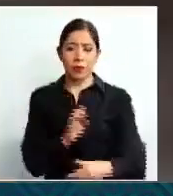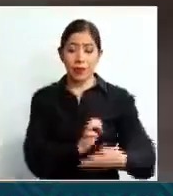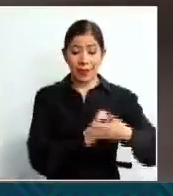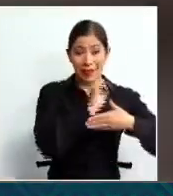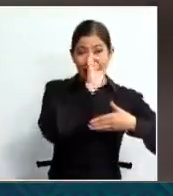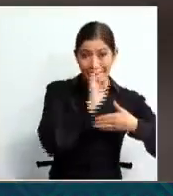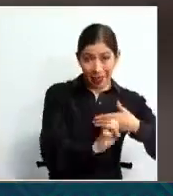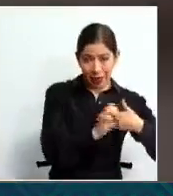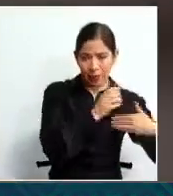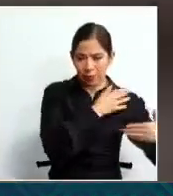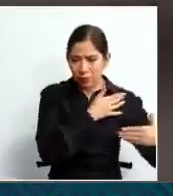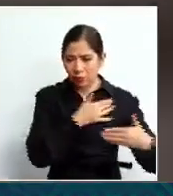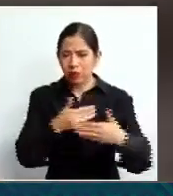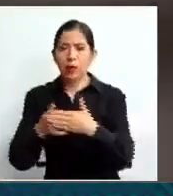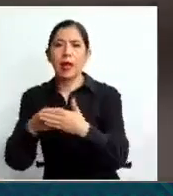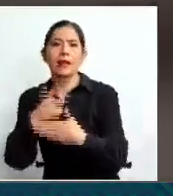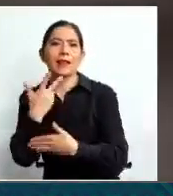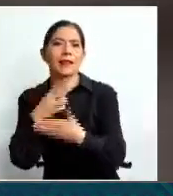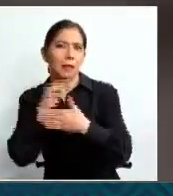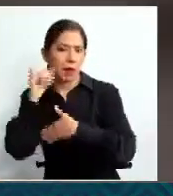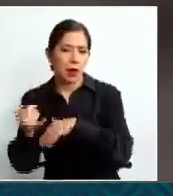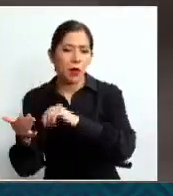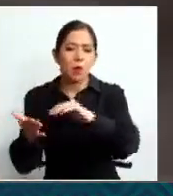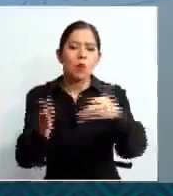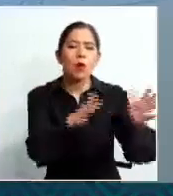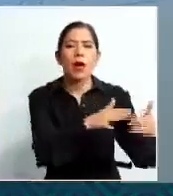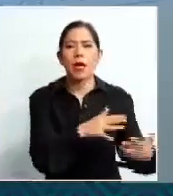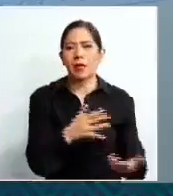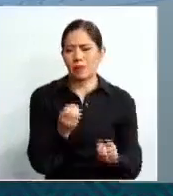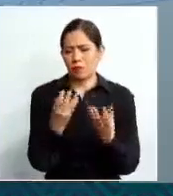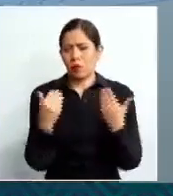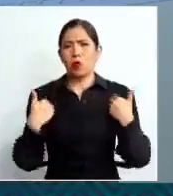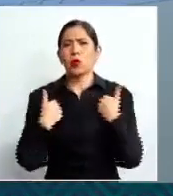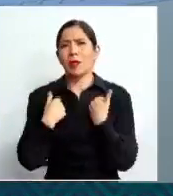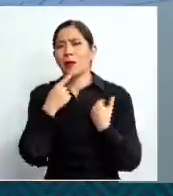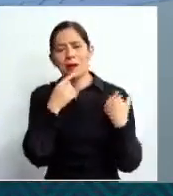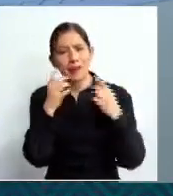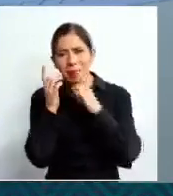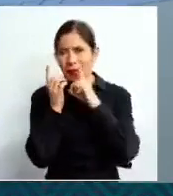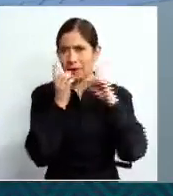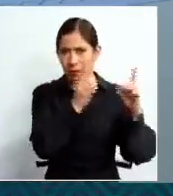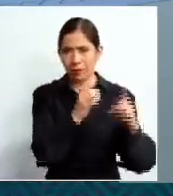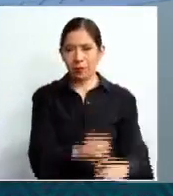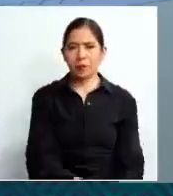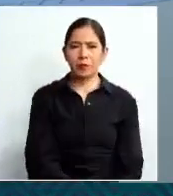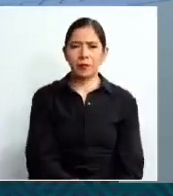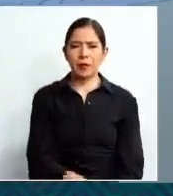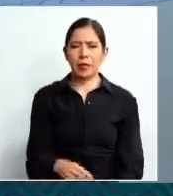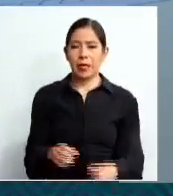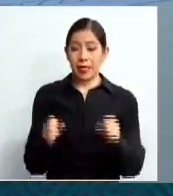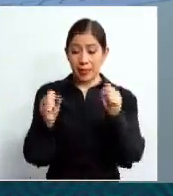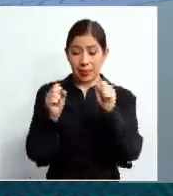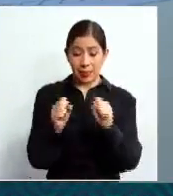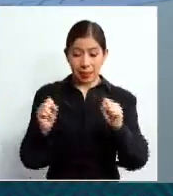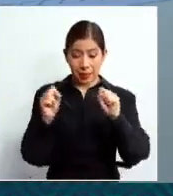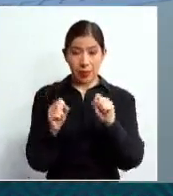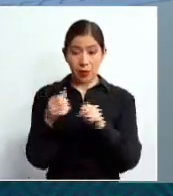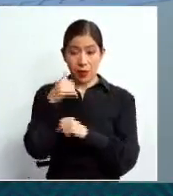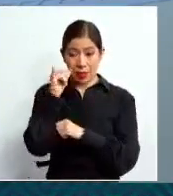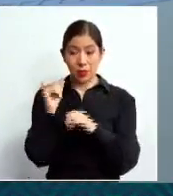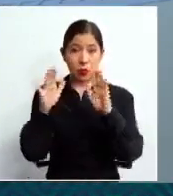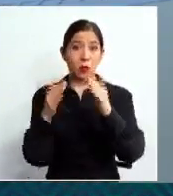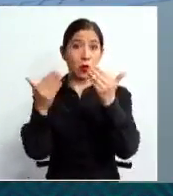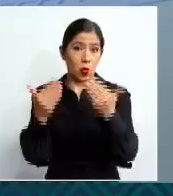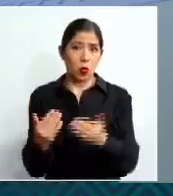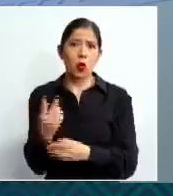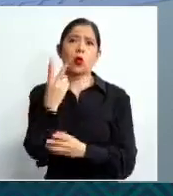La denuncia penal cursa por tres delitos contra el alcalde de La Paz. Cabe resaltar que entre este sábado y hoy domingo han muerto